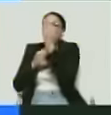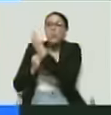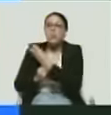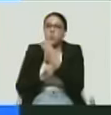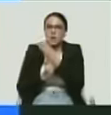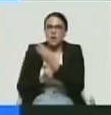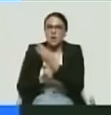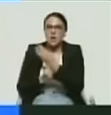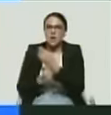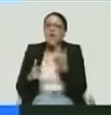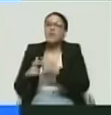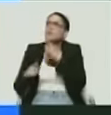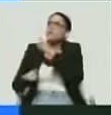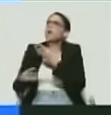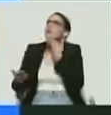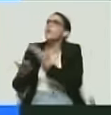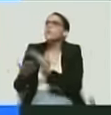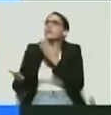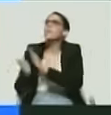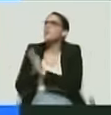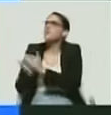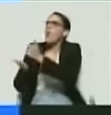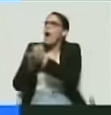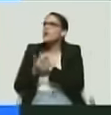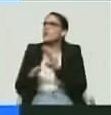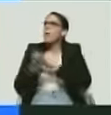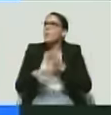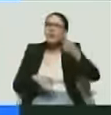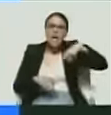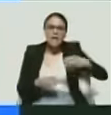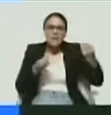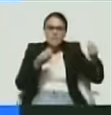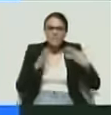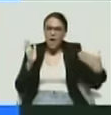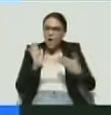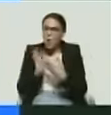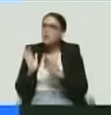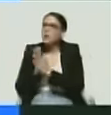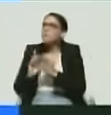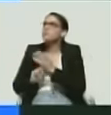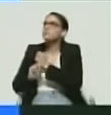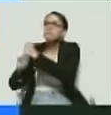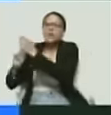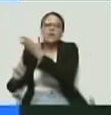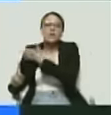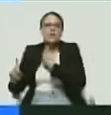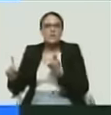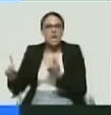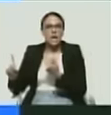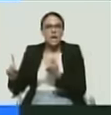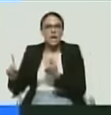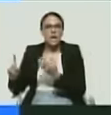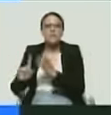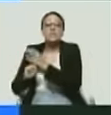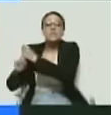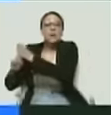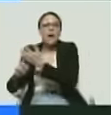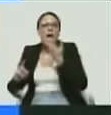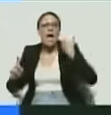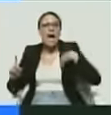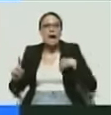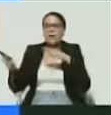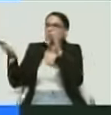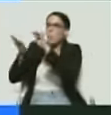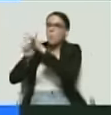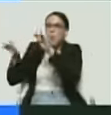encuentran respetando los criterios que deben mantenerse en el caso del derecho al asilo. ¿Cómo es